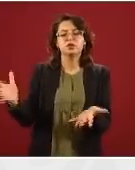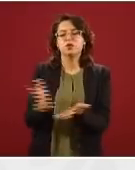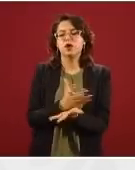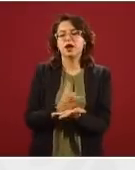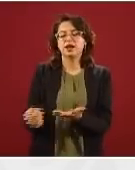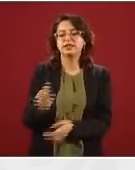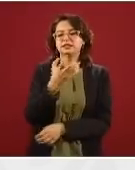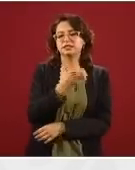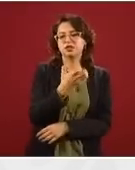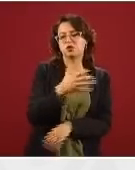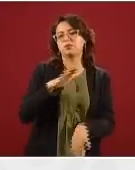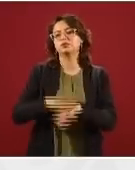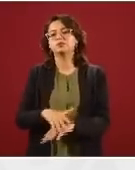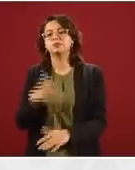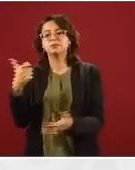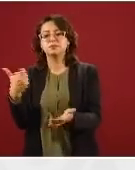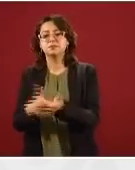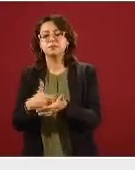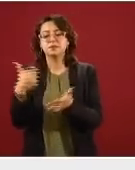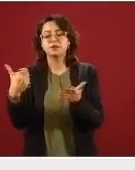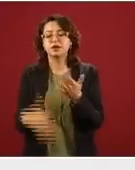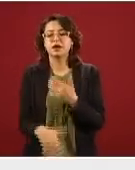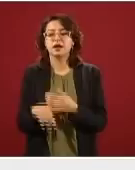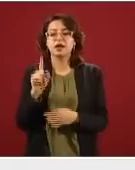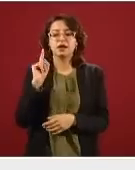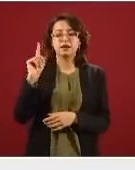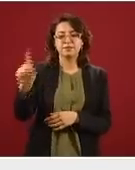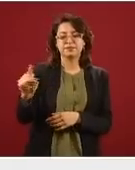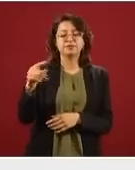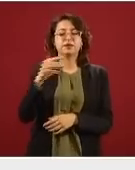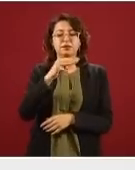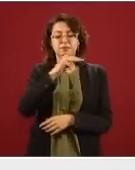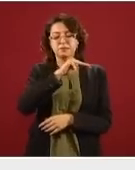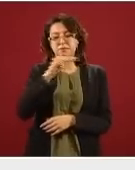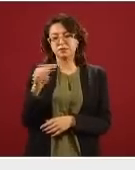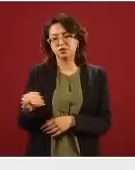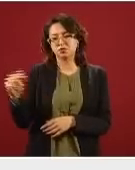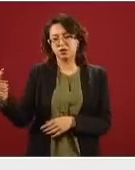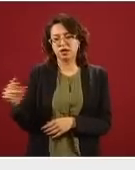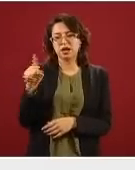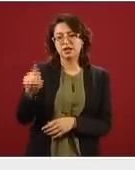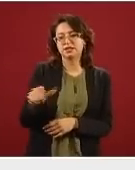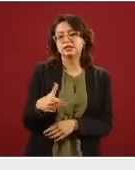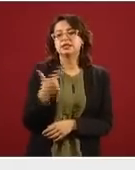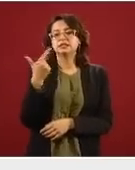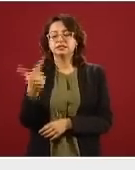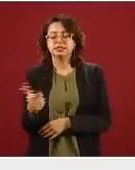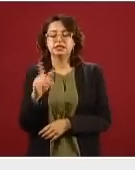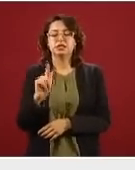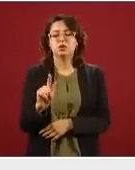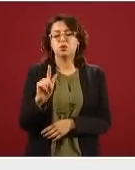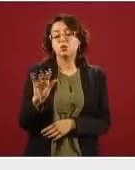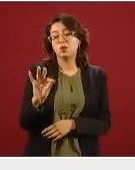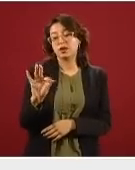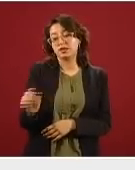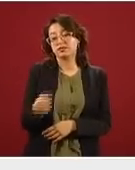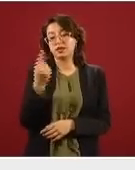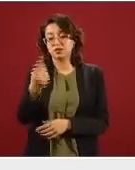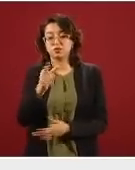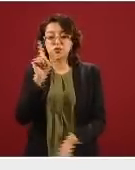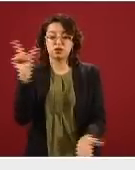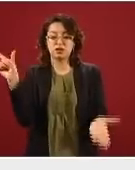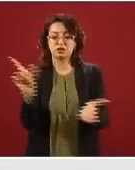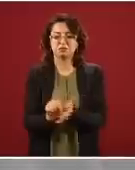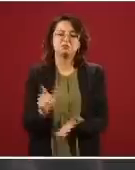5.34 pesos, mientras que el más económico lo tiene Gas Menjuc en Pátzcuaro, Michoacán, con un precio al público de 7.41 pesos por litro